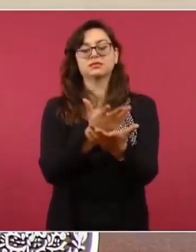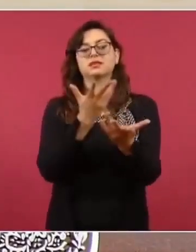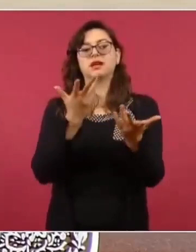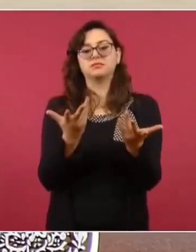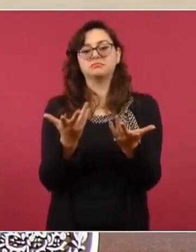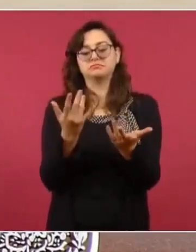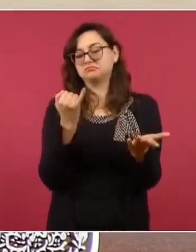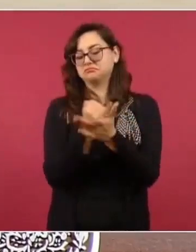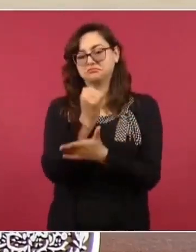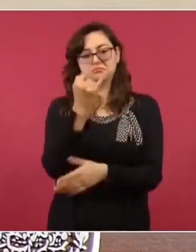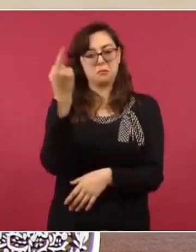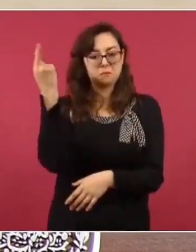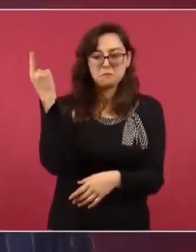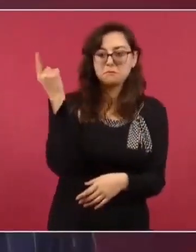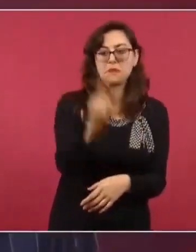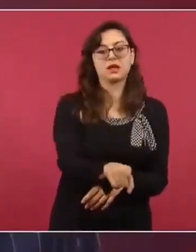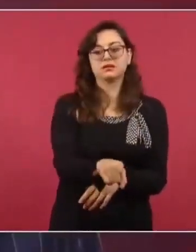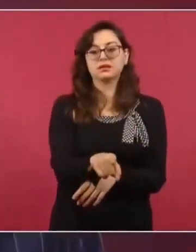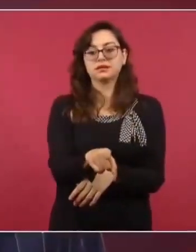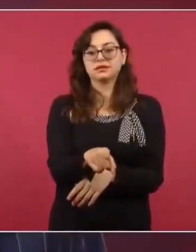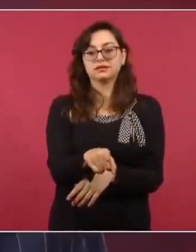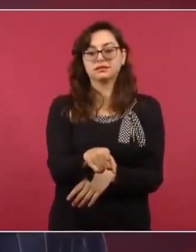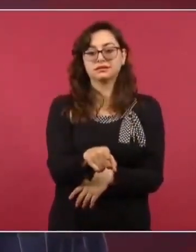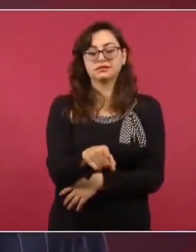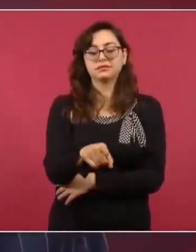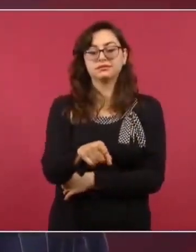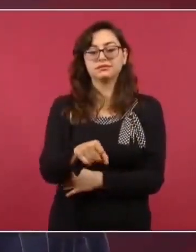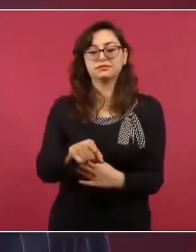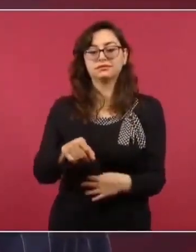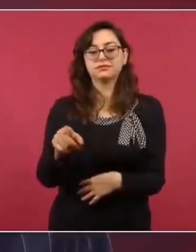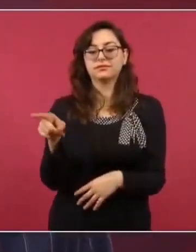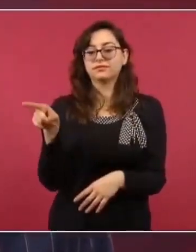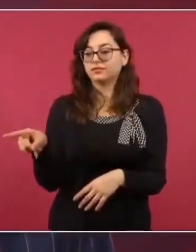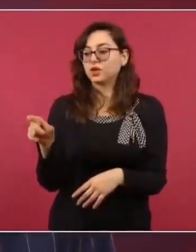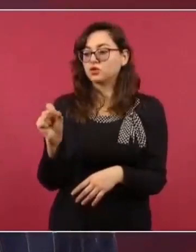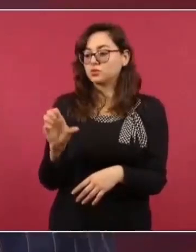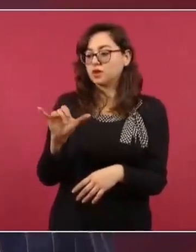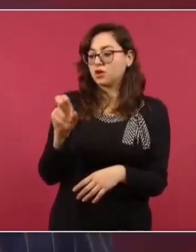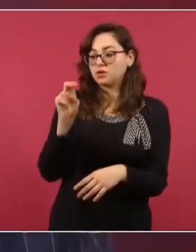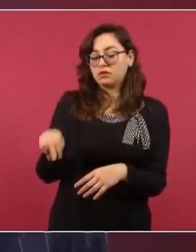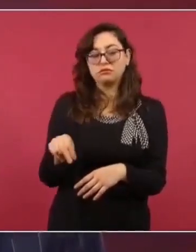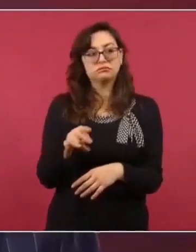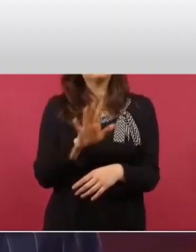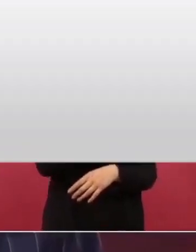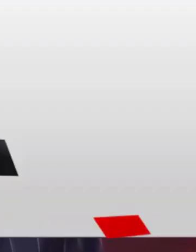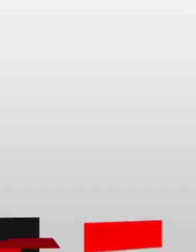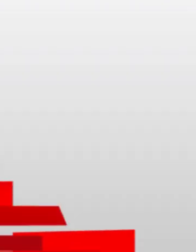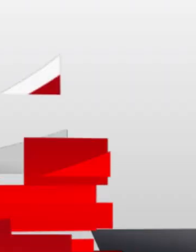a una decisión del presidente,